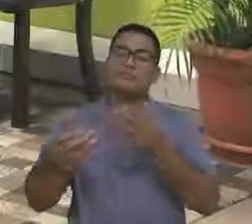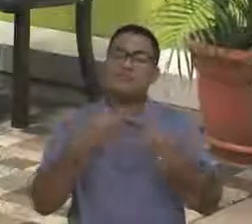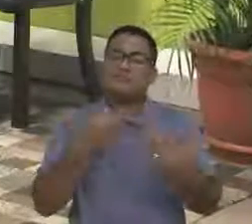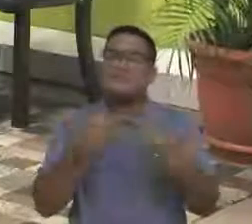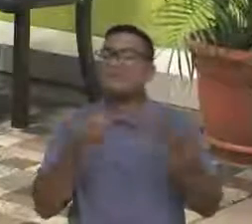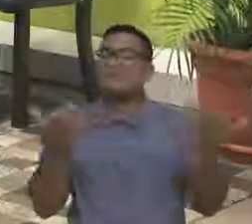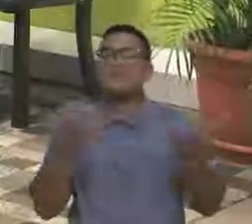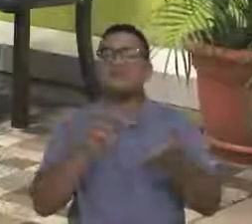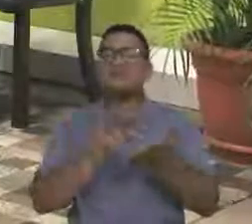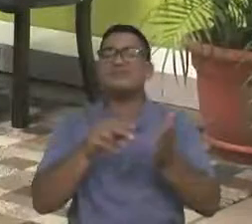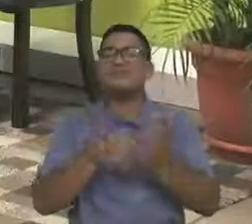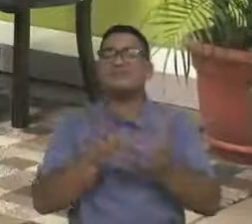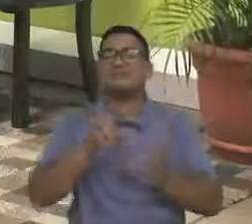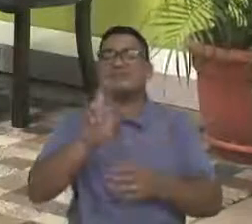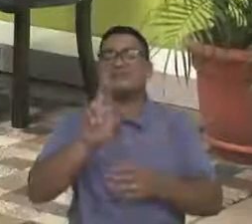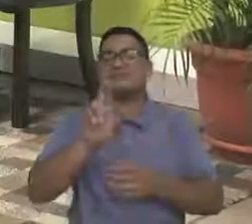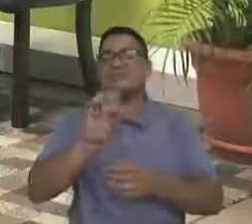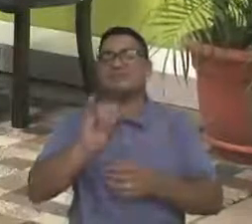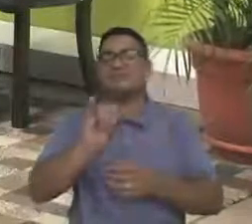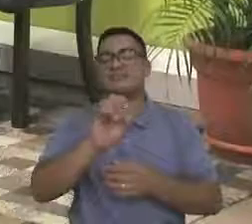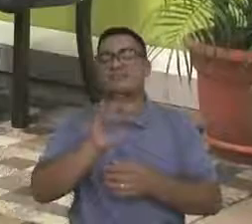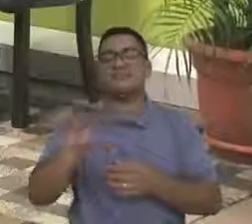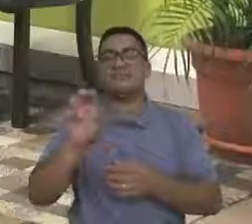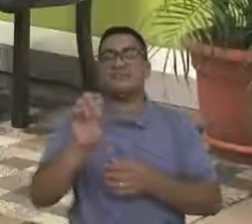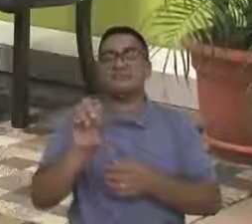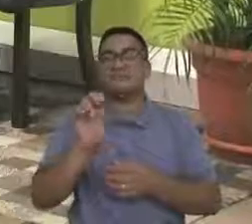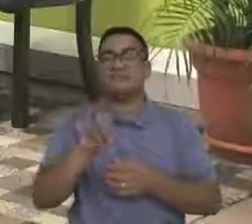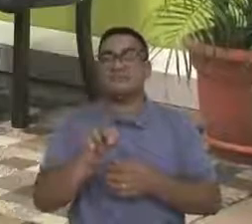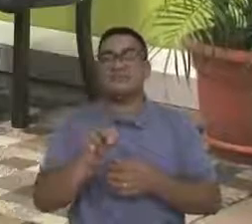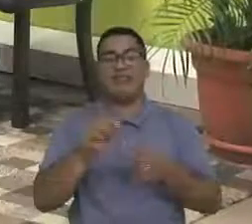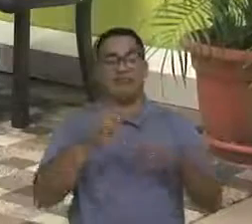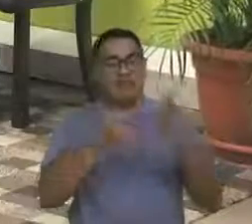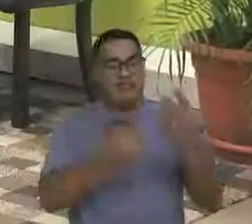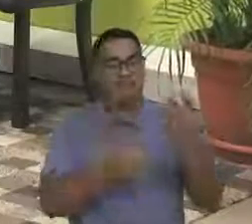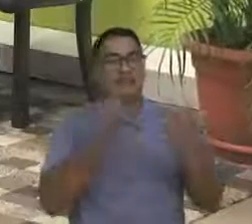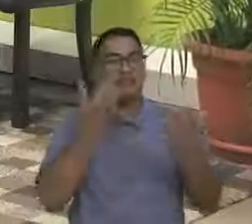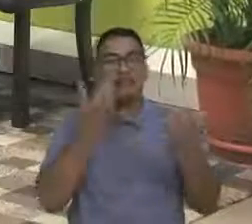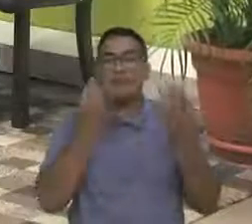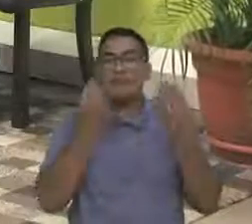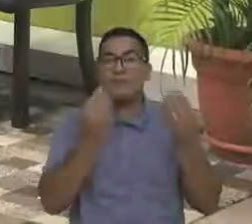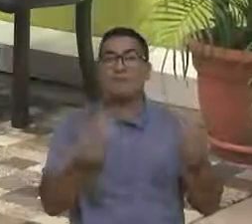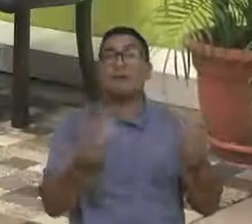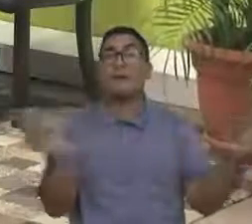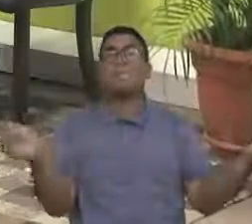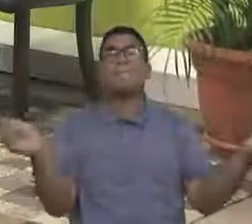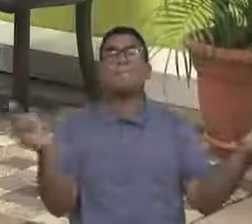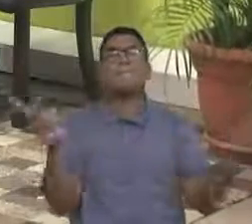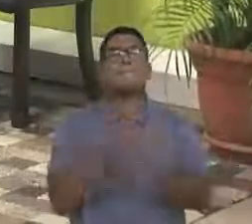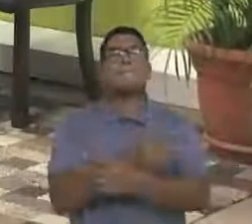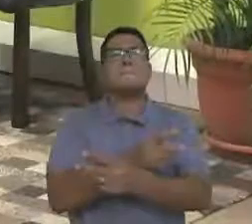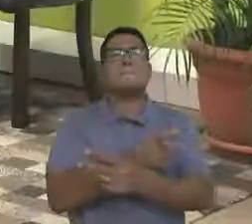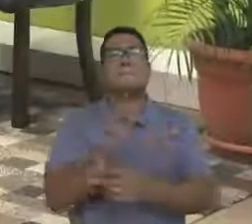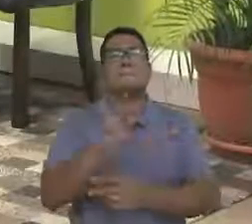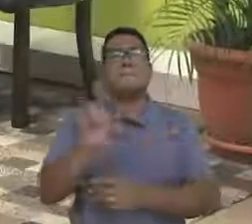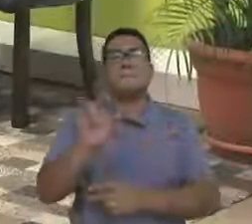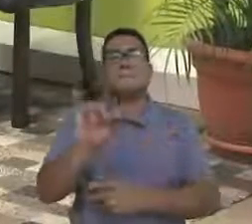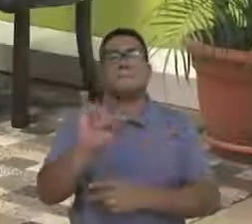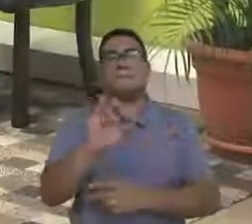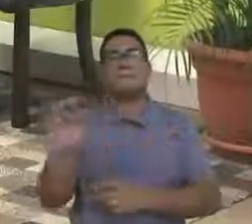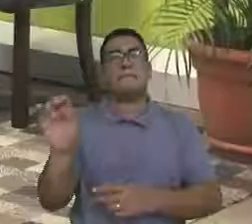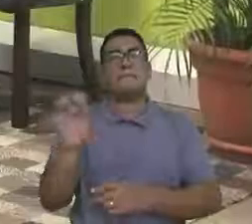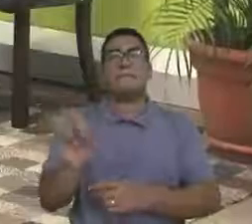enfermedad renal. Usted me explicaba que enfermedad renal hay mucha y enfermedad renal crónica se trata de algo específico. Así